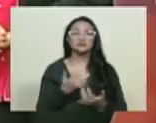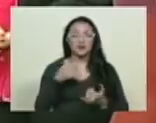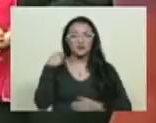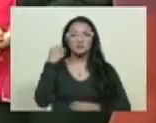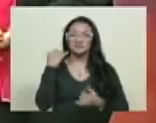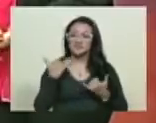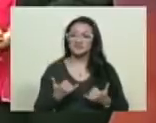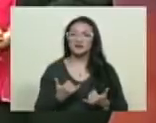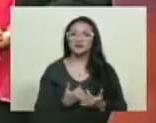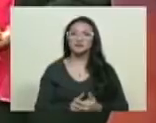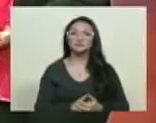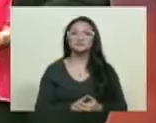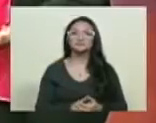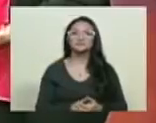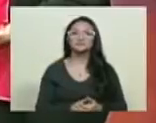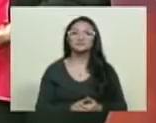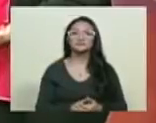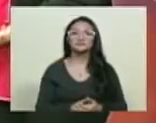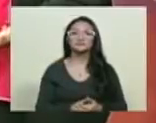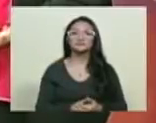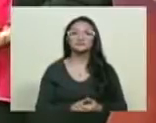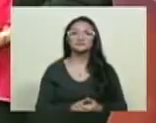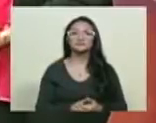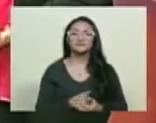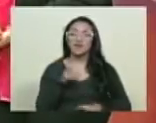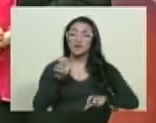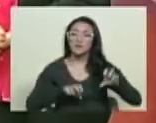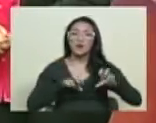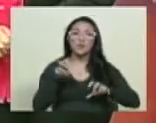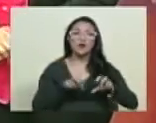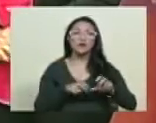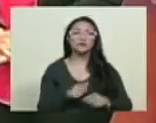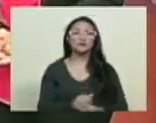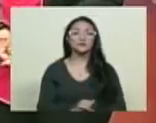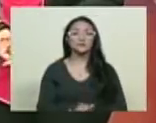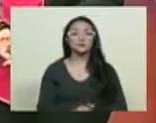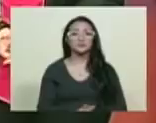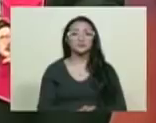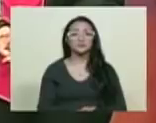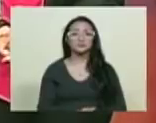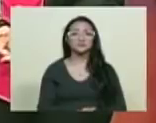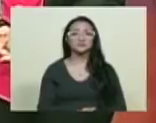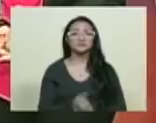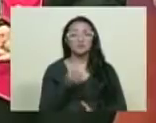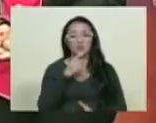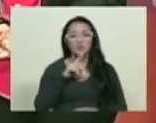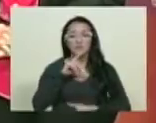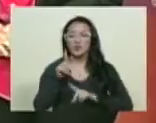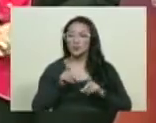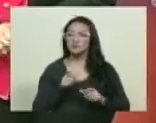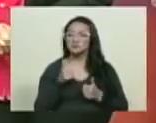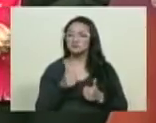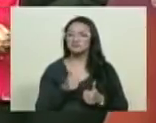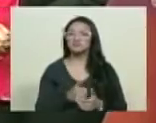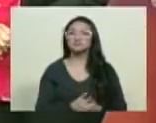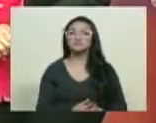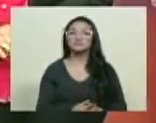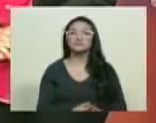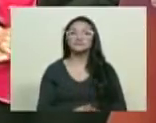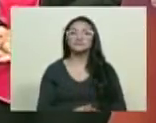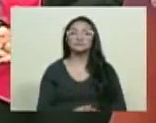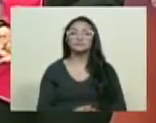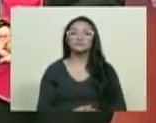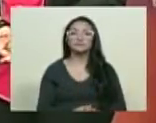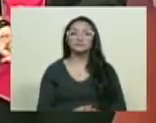eso nos vamos pensando y evaluando buena pregunta sobre la